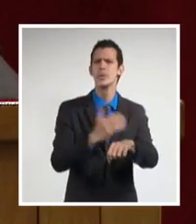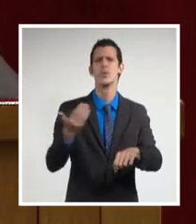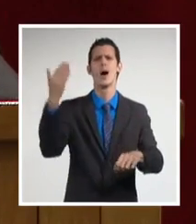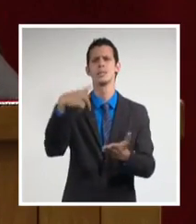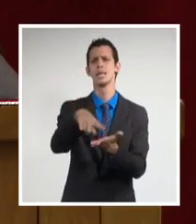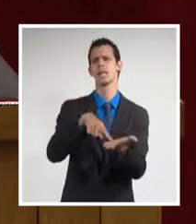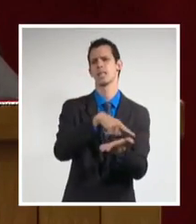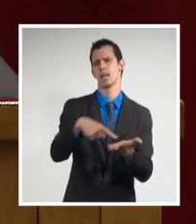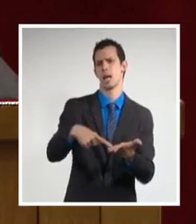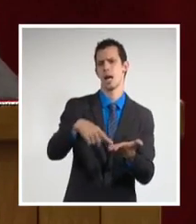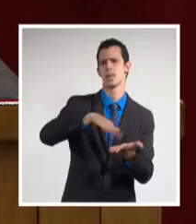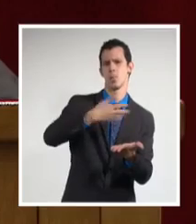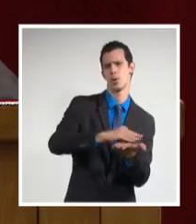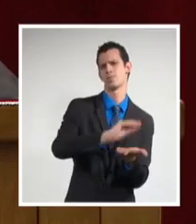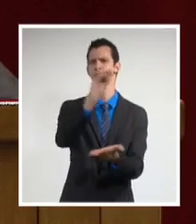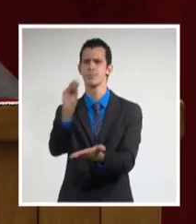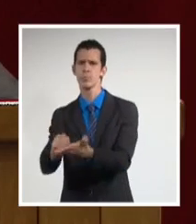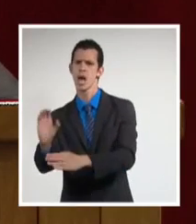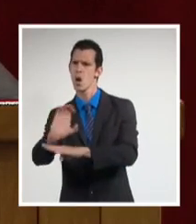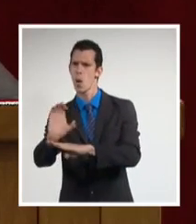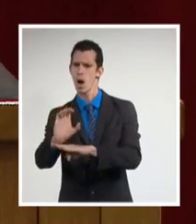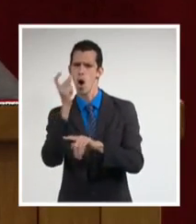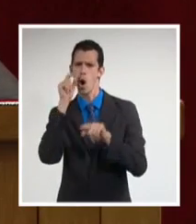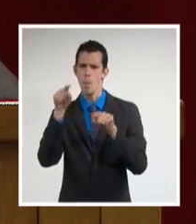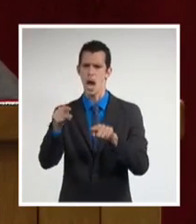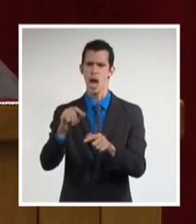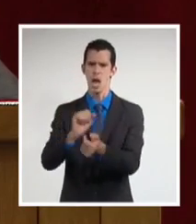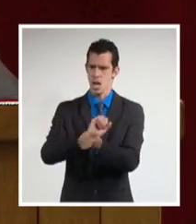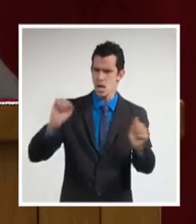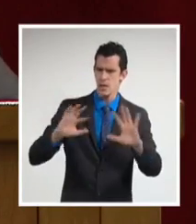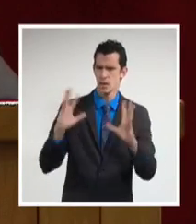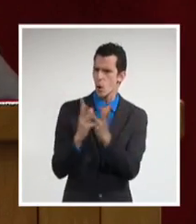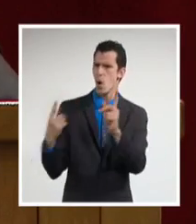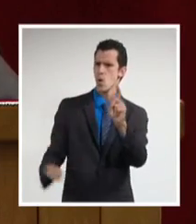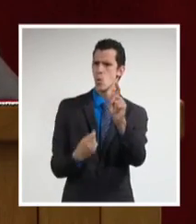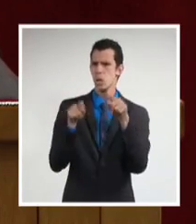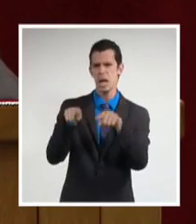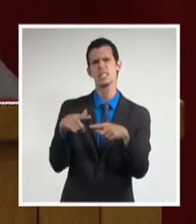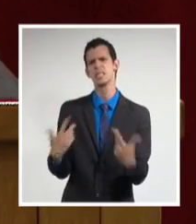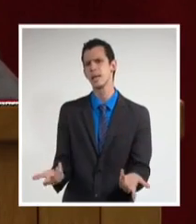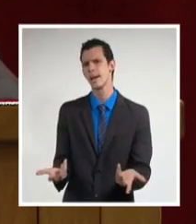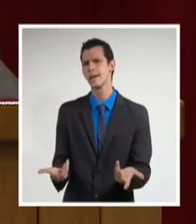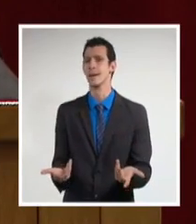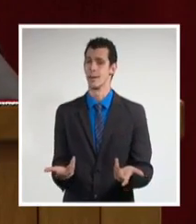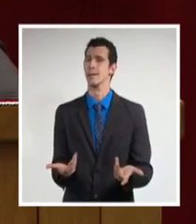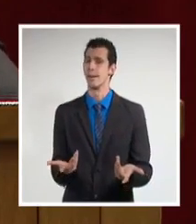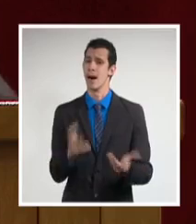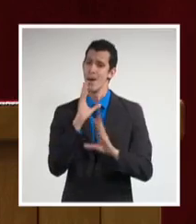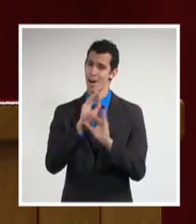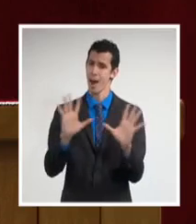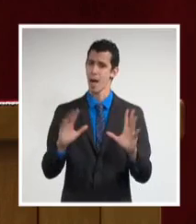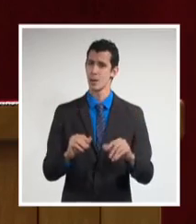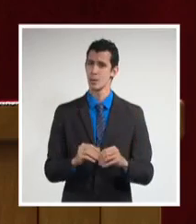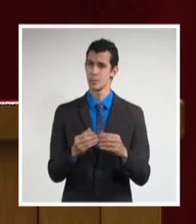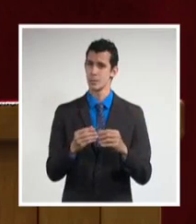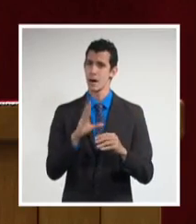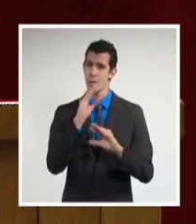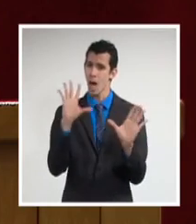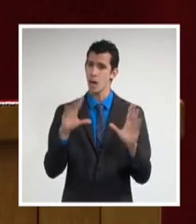soberanía. No tiene que rendir cuentas a nadie más que a su pueblo. Los procesos penales se realizan